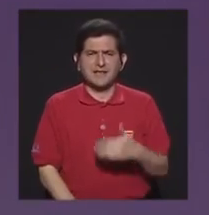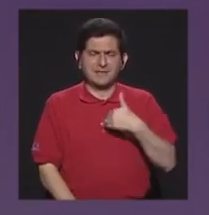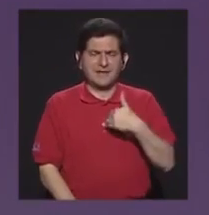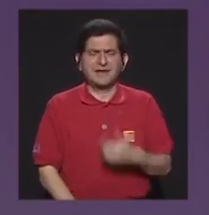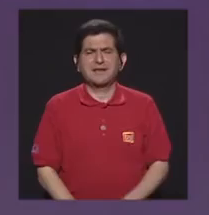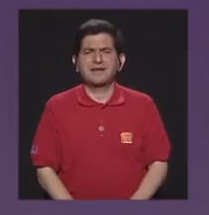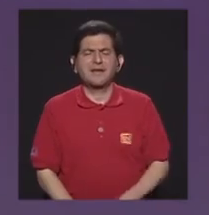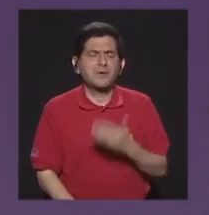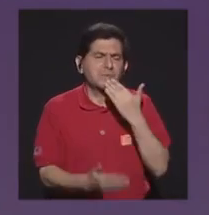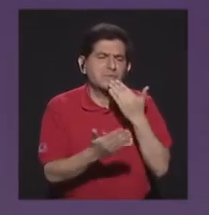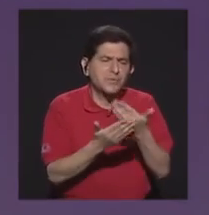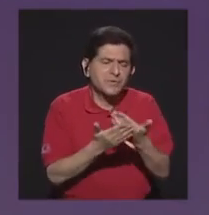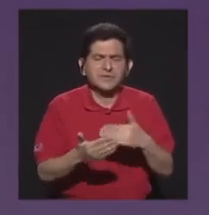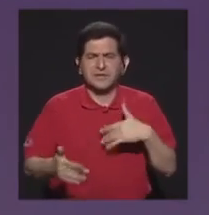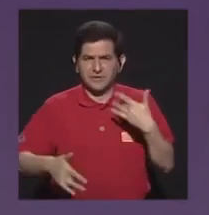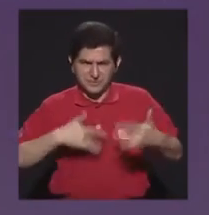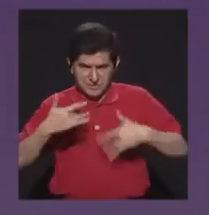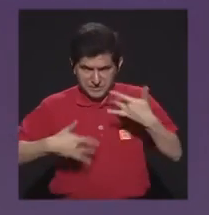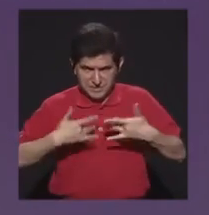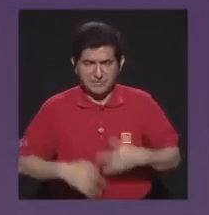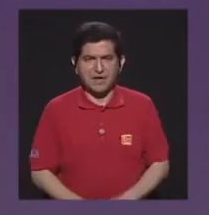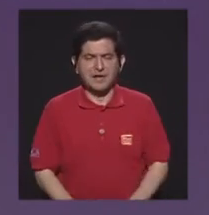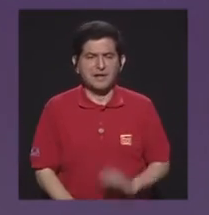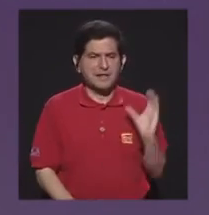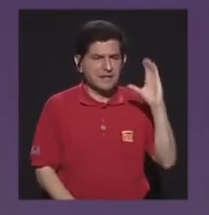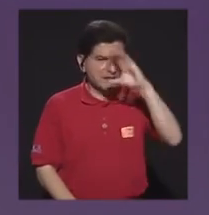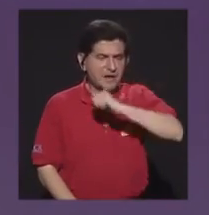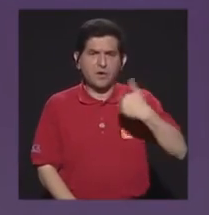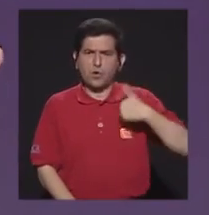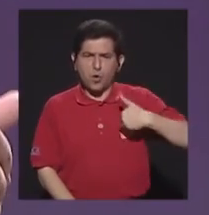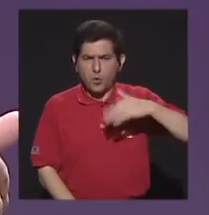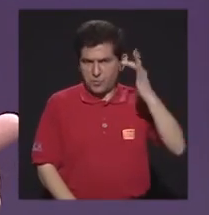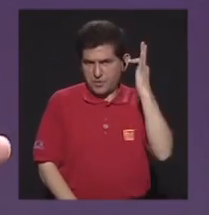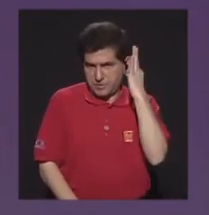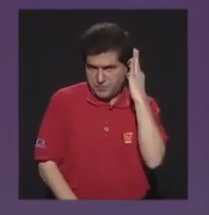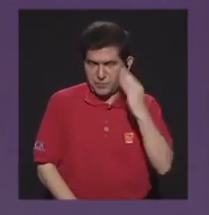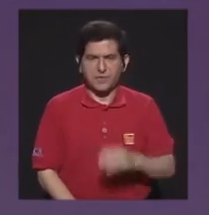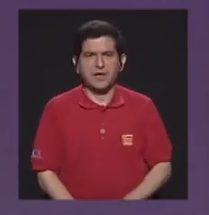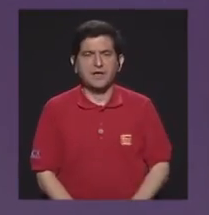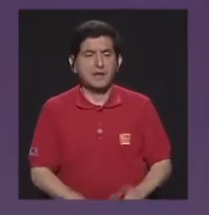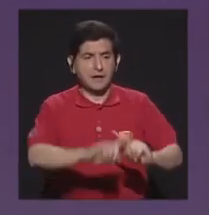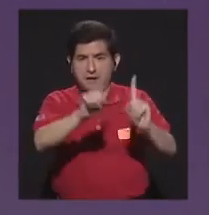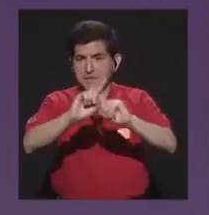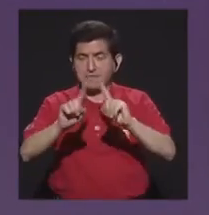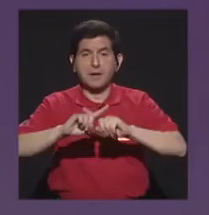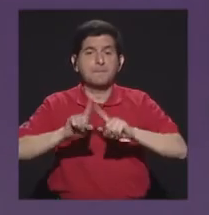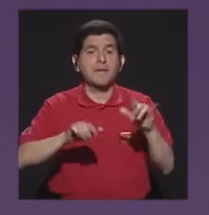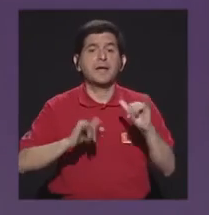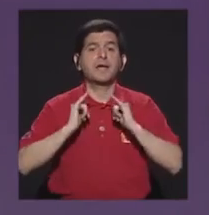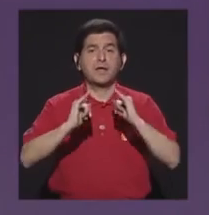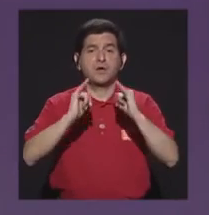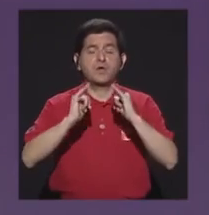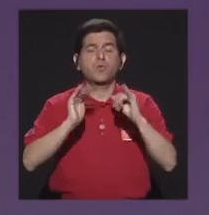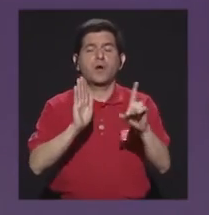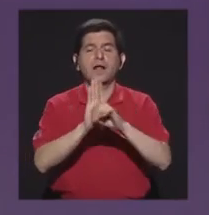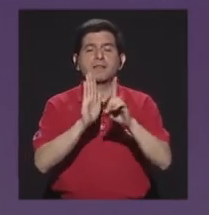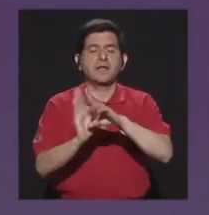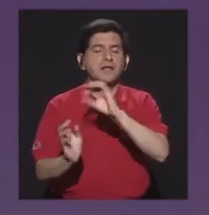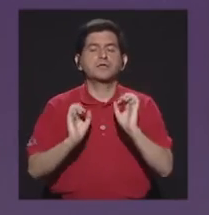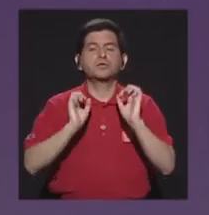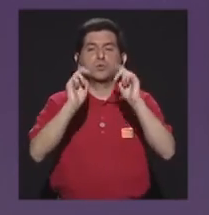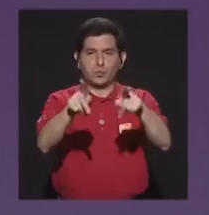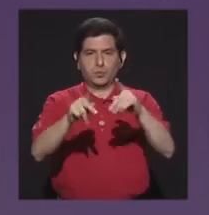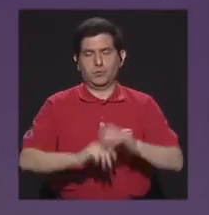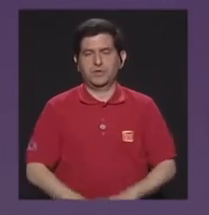generosensitiva. ¿Qué quiere decir esto? Que nos reconozcamos los hombres y las mujeres como diferentes pero iguales en derechos y oportunidades